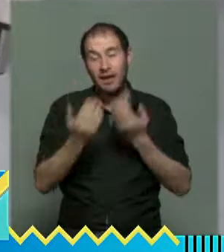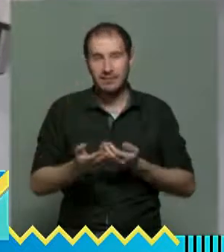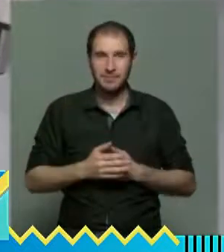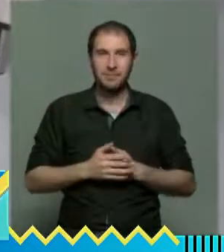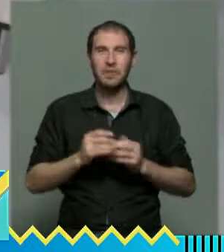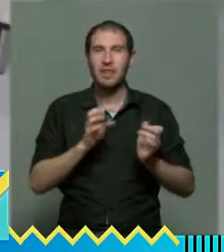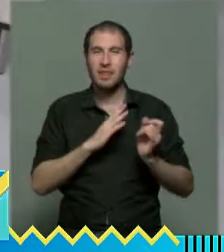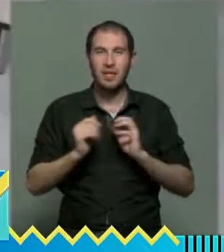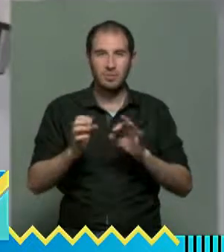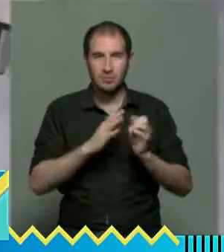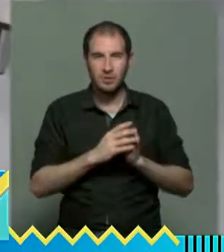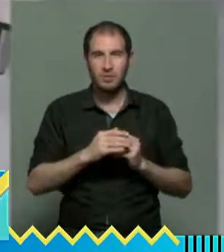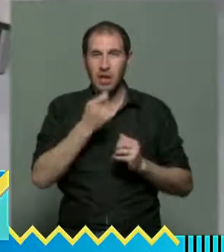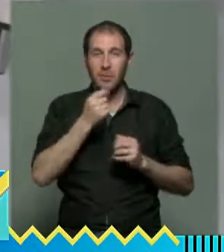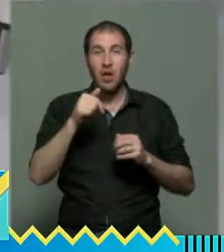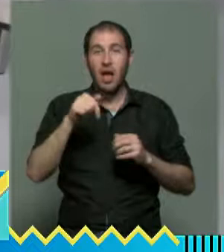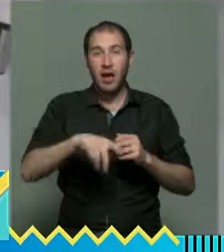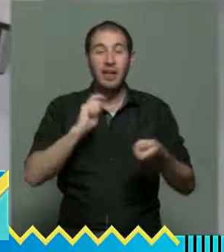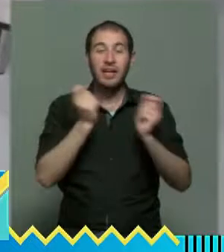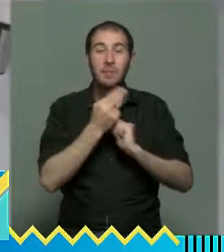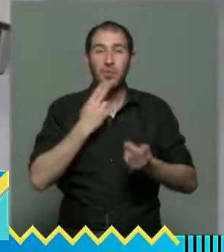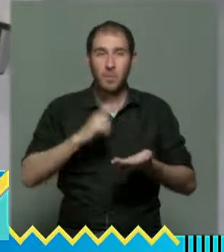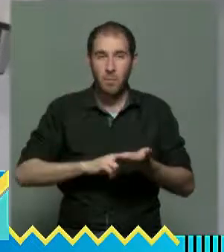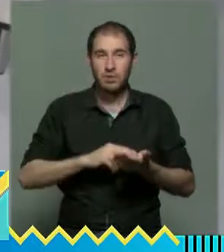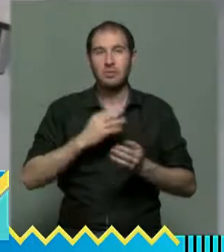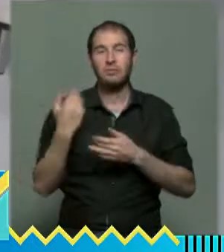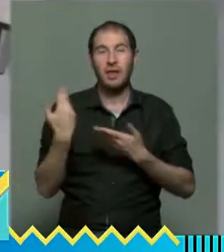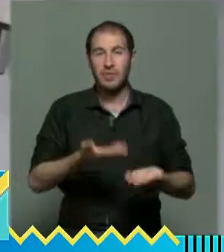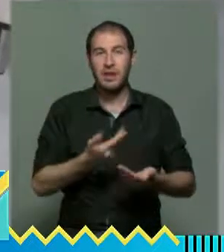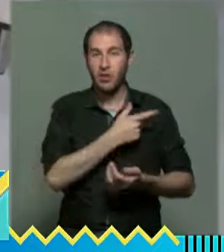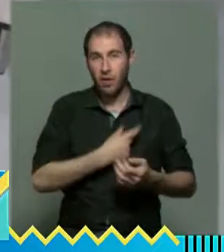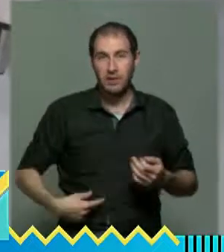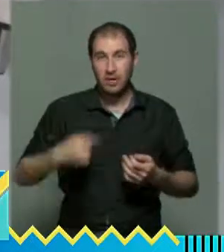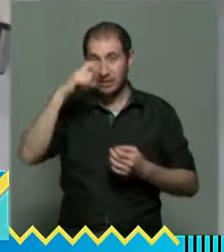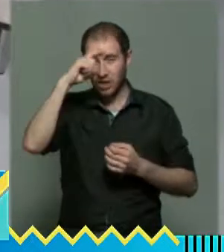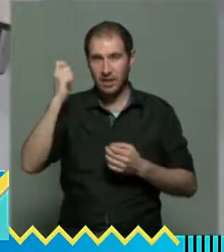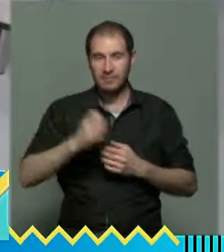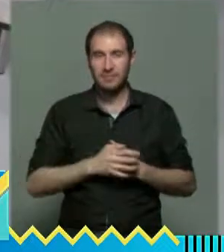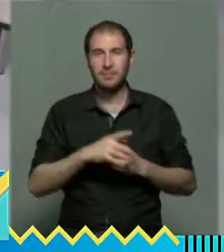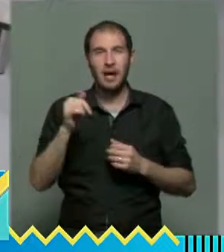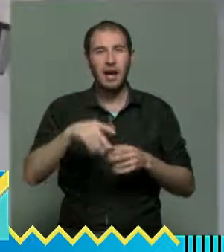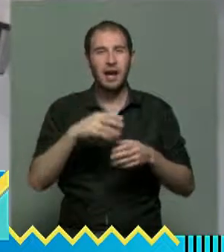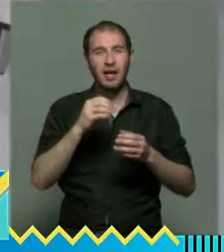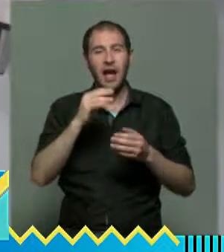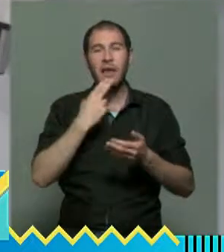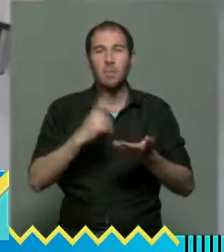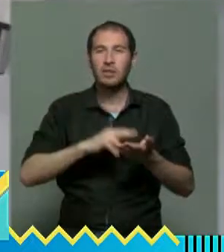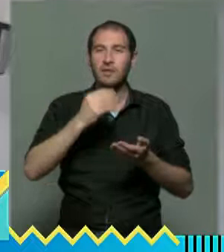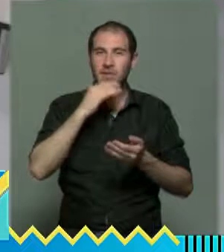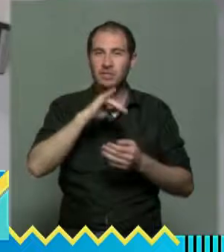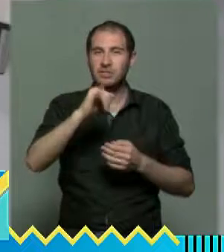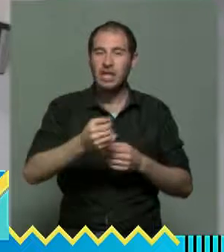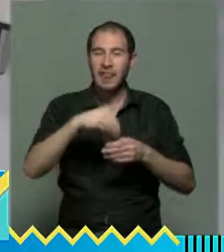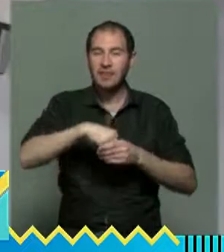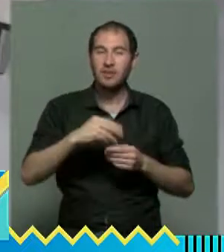La discusión está en si a partir de esta reforma tributaria que se ha planteado desde el Ejecutivo Nacional, se va a dar o no un impuesto